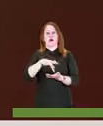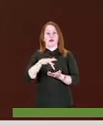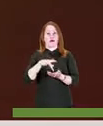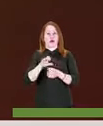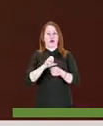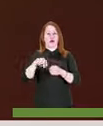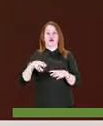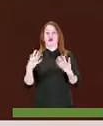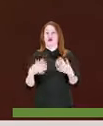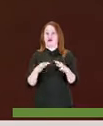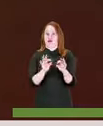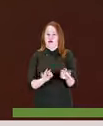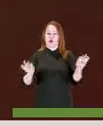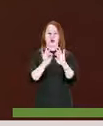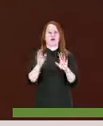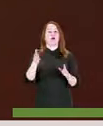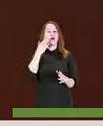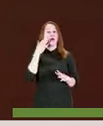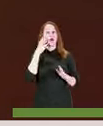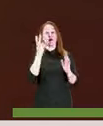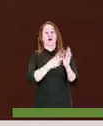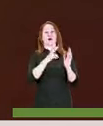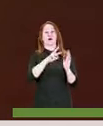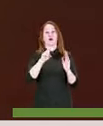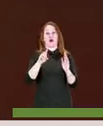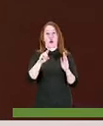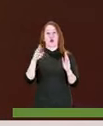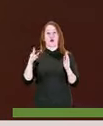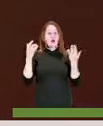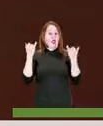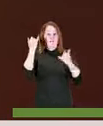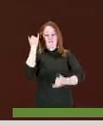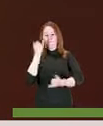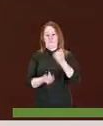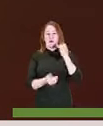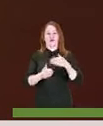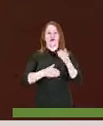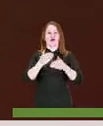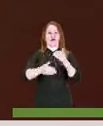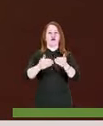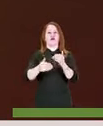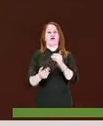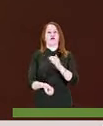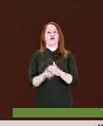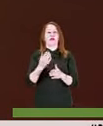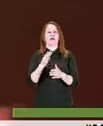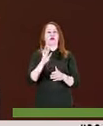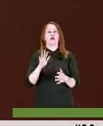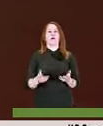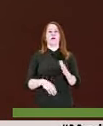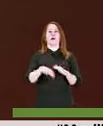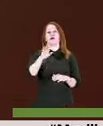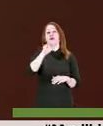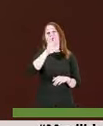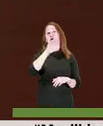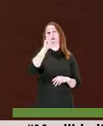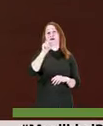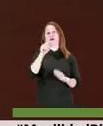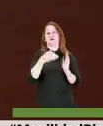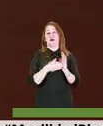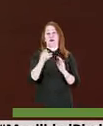muy importante. En el año 2021 cerramos ese ejercicio de co-creación con más de 56 mil ciudadanos que participaron a través de